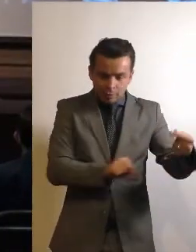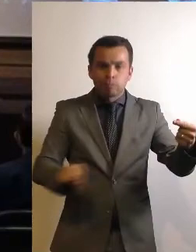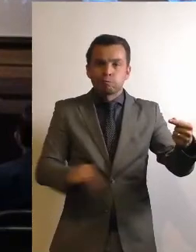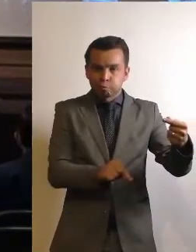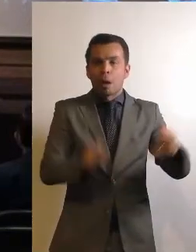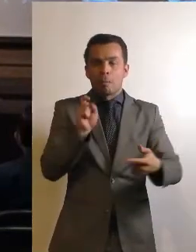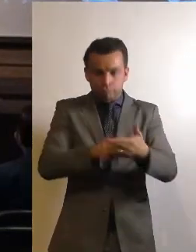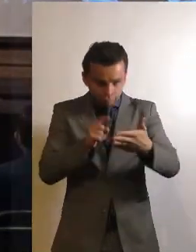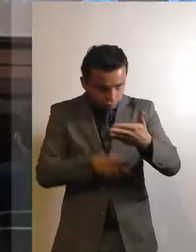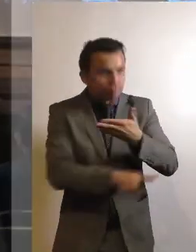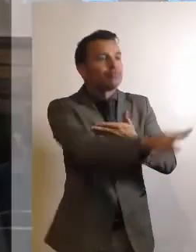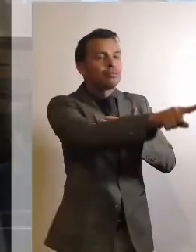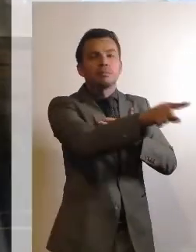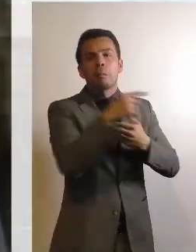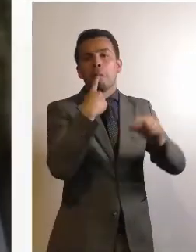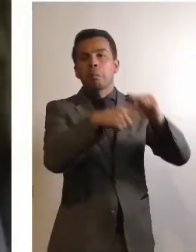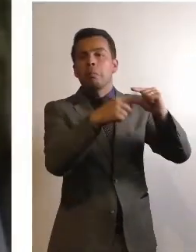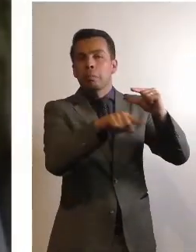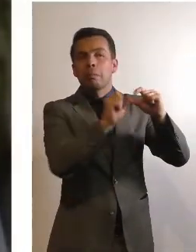Cuarta pregunta.